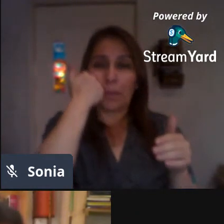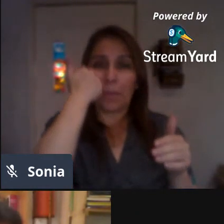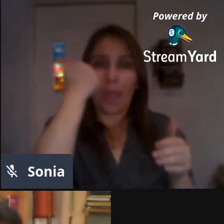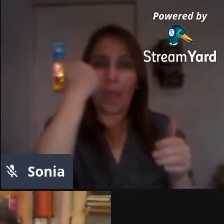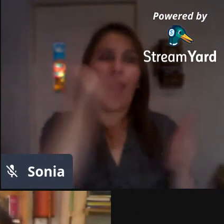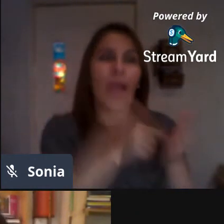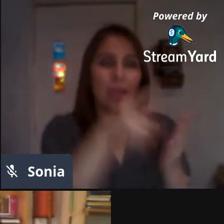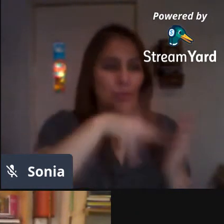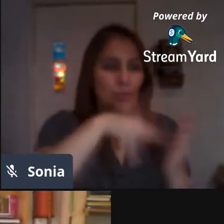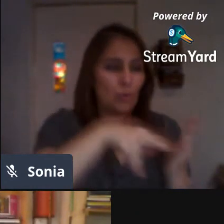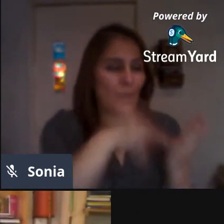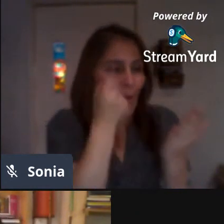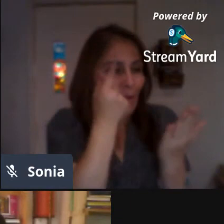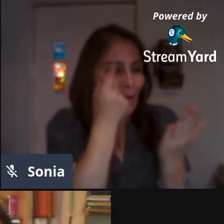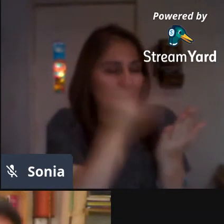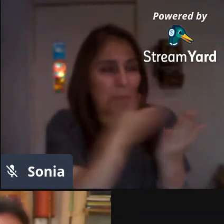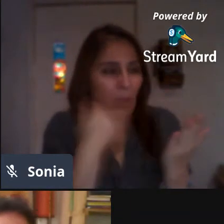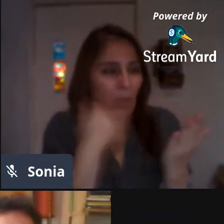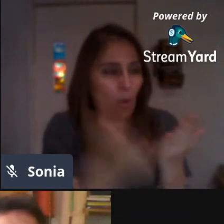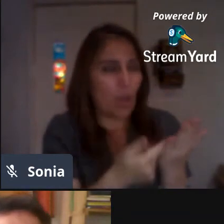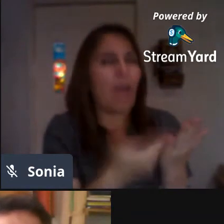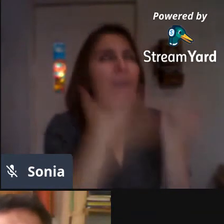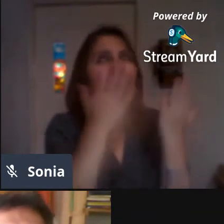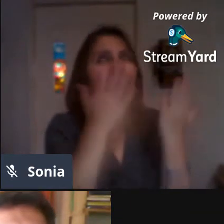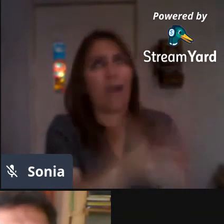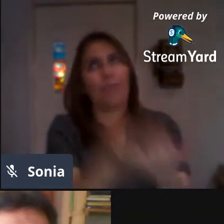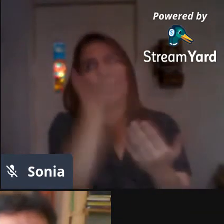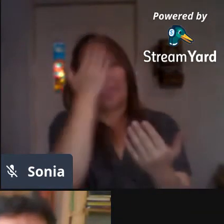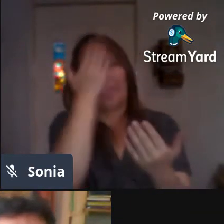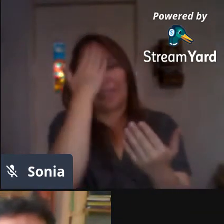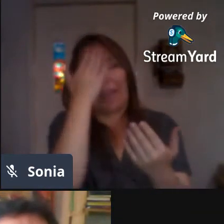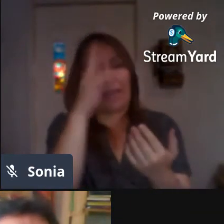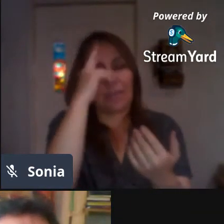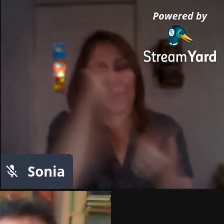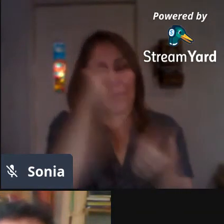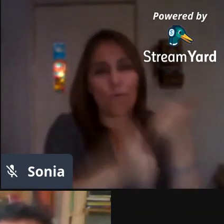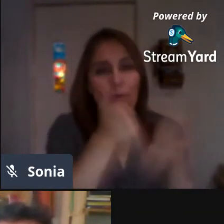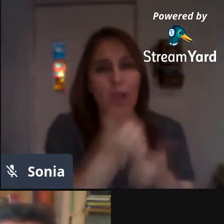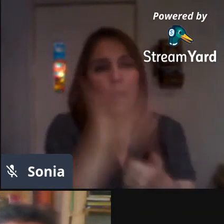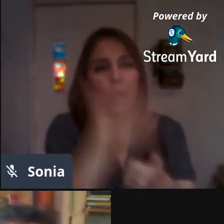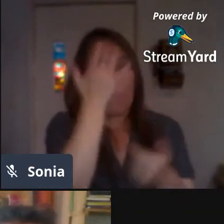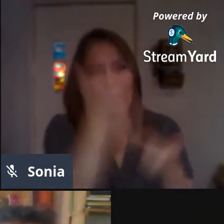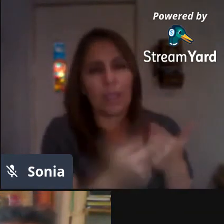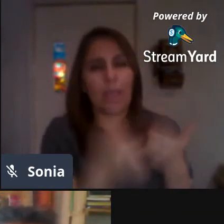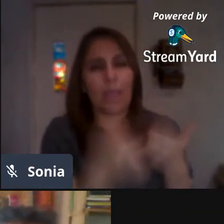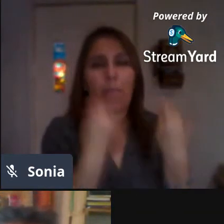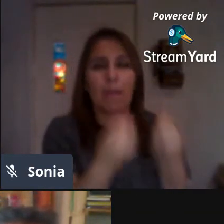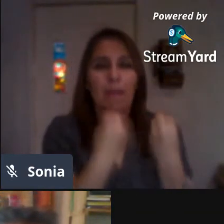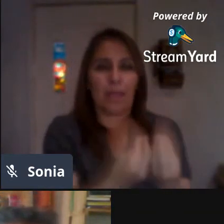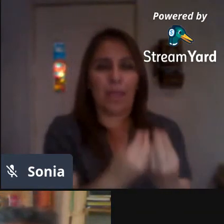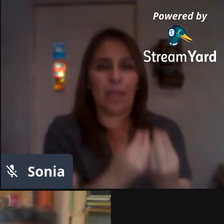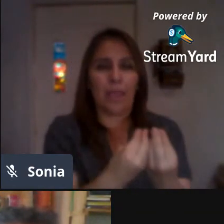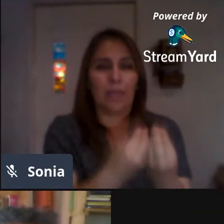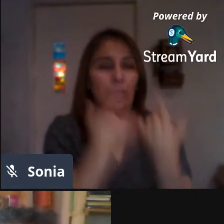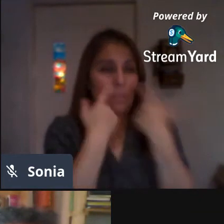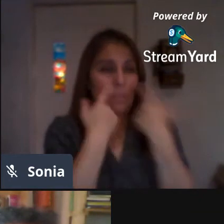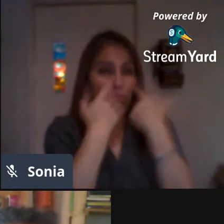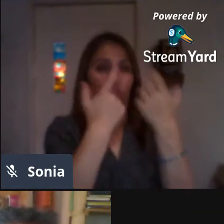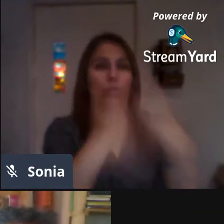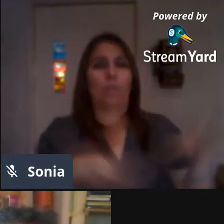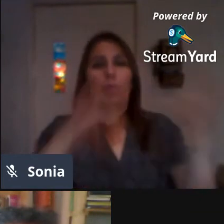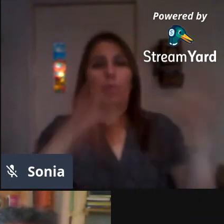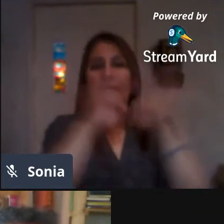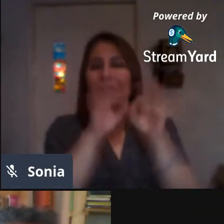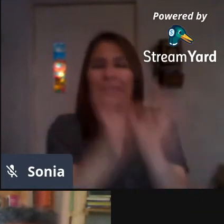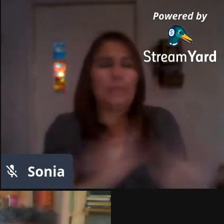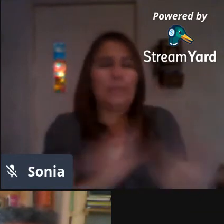y que empiezan a adquirir un sentido y una dimensión y una importancia para mi capital